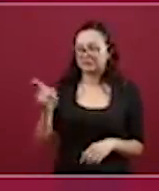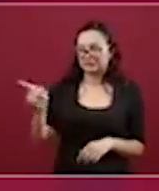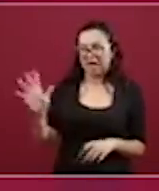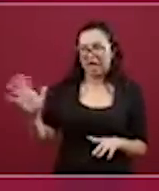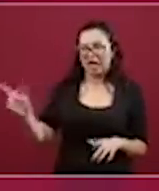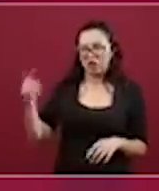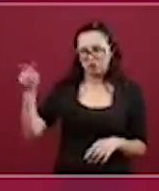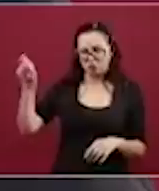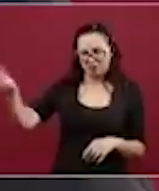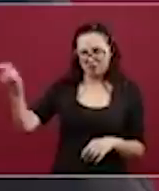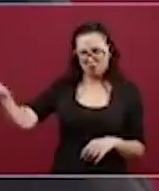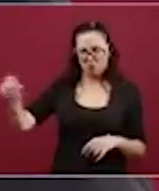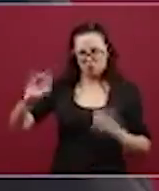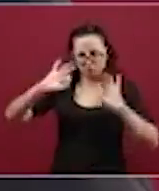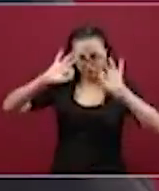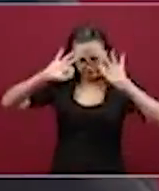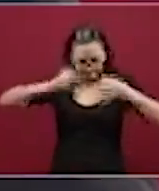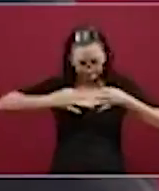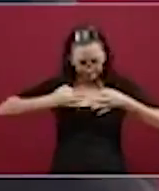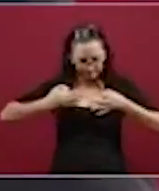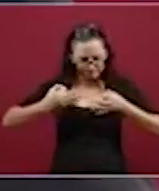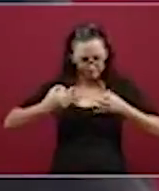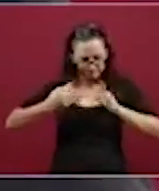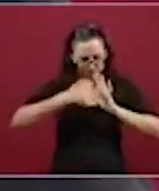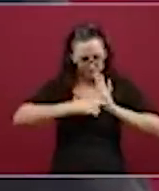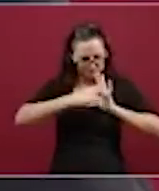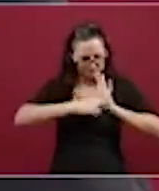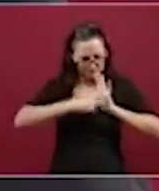sacudida, tu zarandeada, ya,